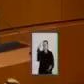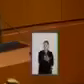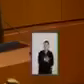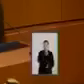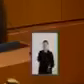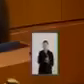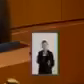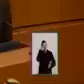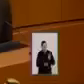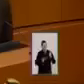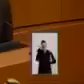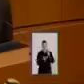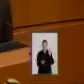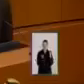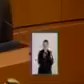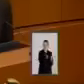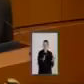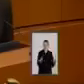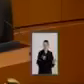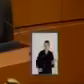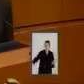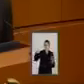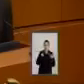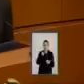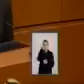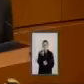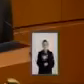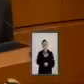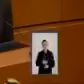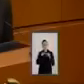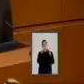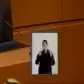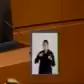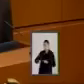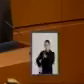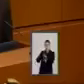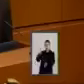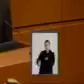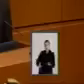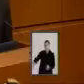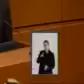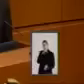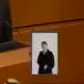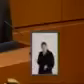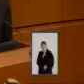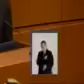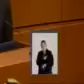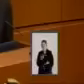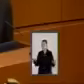porque nuestro pueblo grita justicia para los muertos de Oaxaca. Y